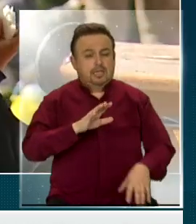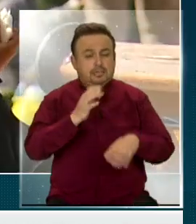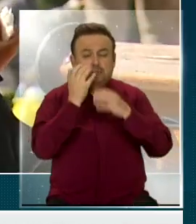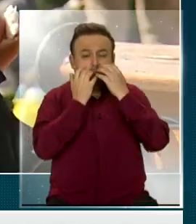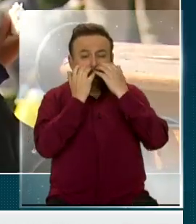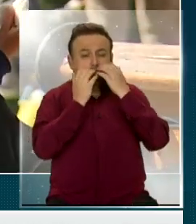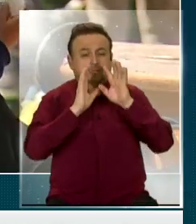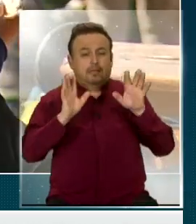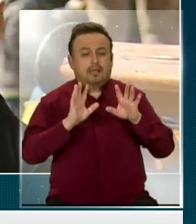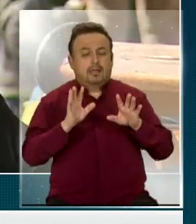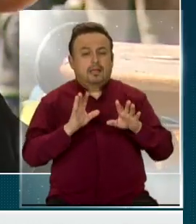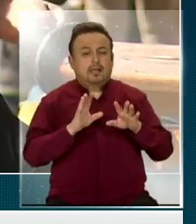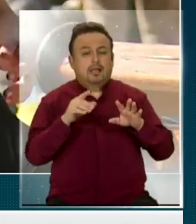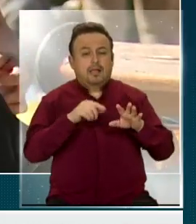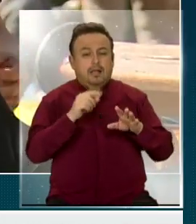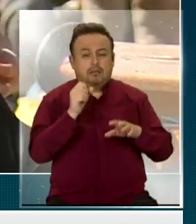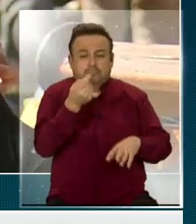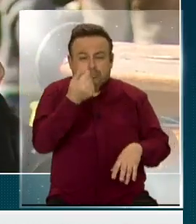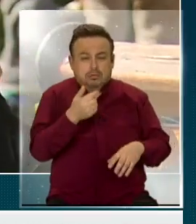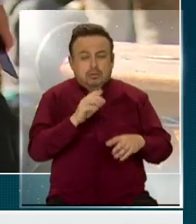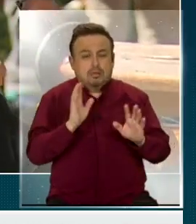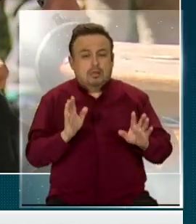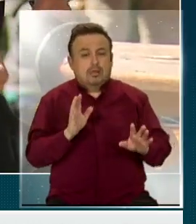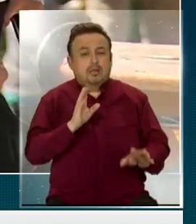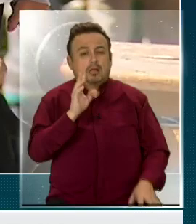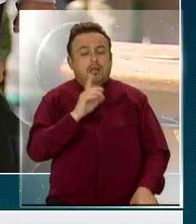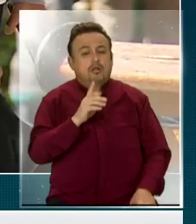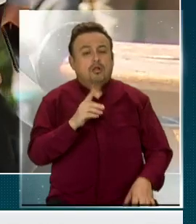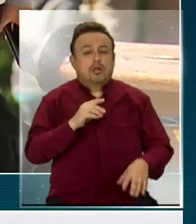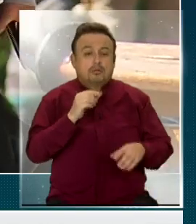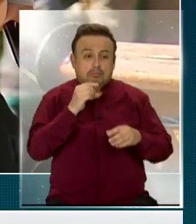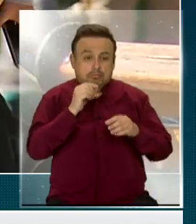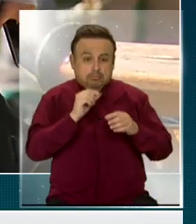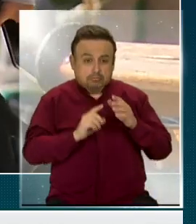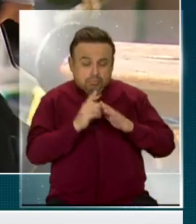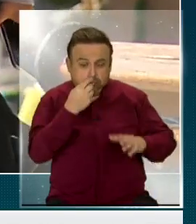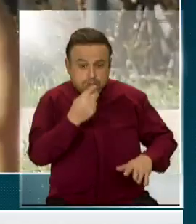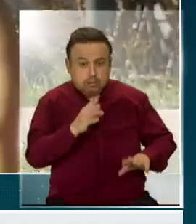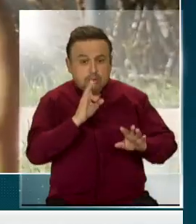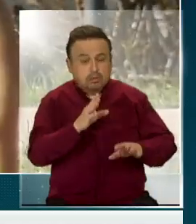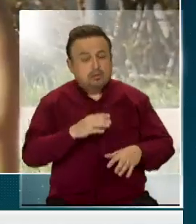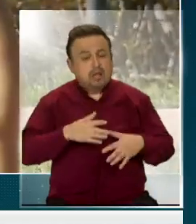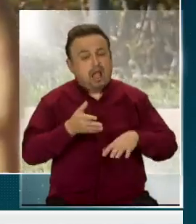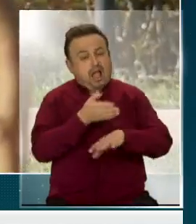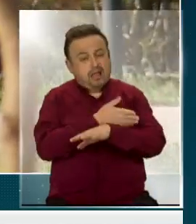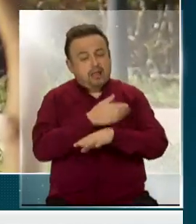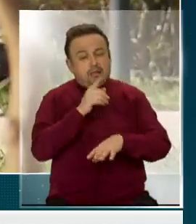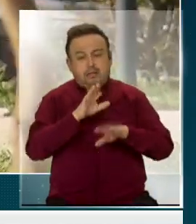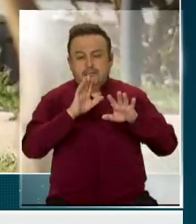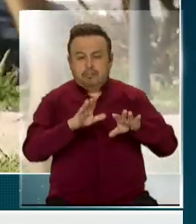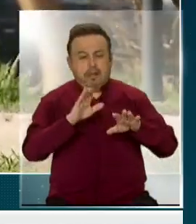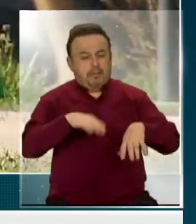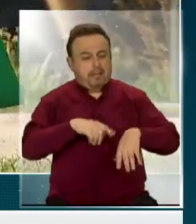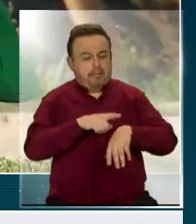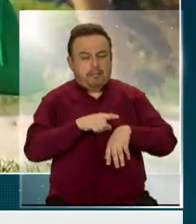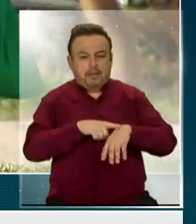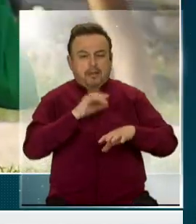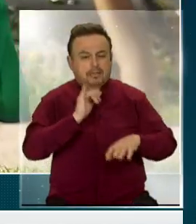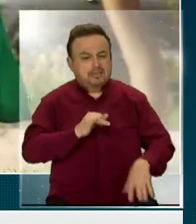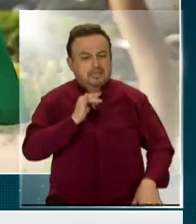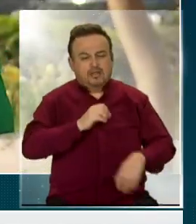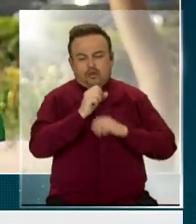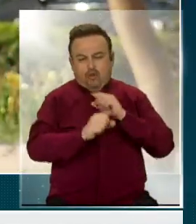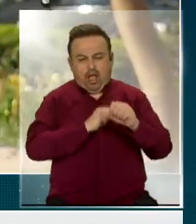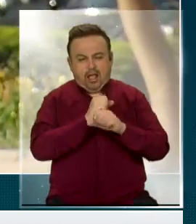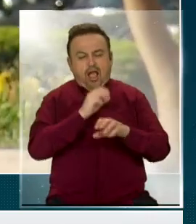es difícil que aparezca de un año en otro, y si aparece no es tan fuerte. Cuando usted ha sido alérgico, es alérgico en la misma época, habitualmente todos